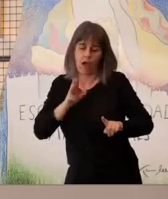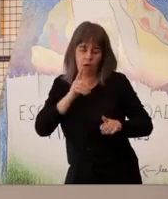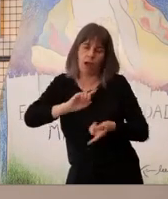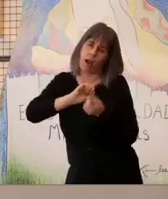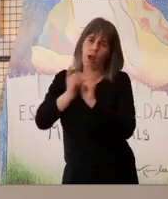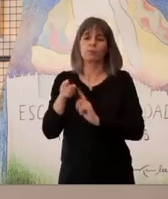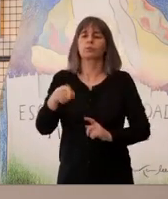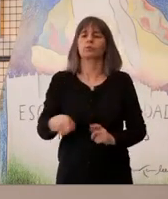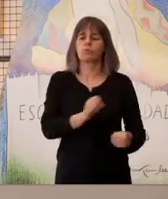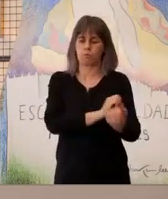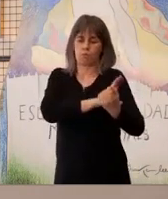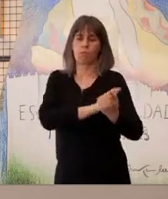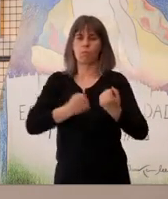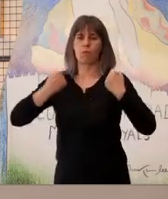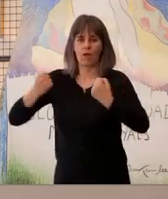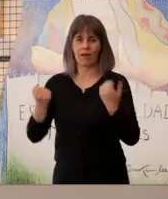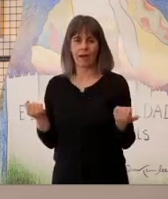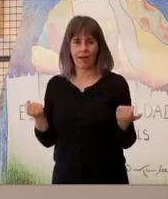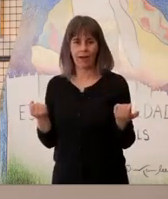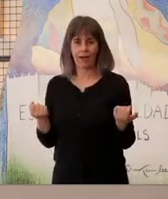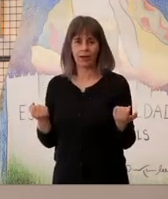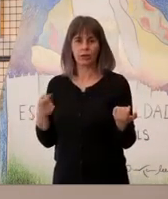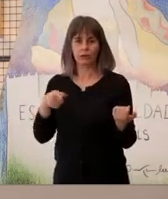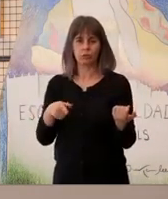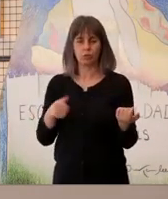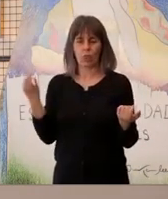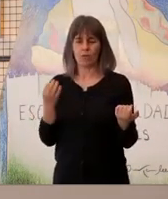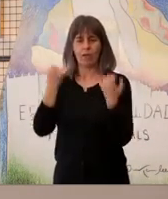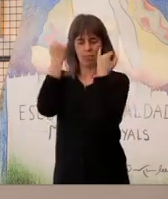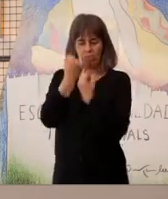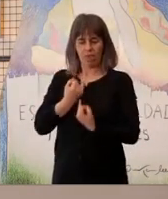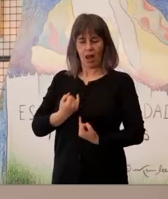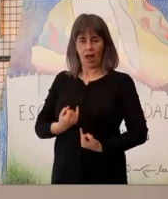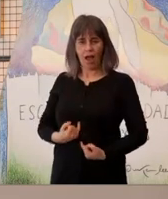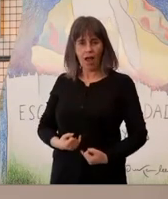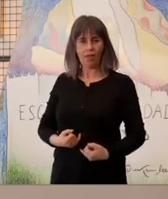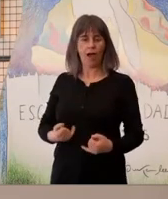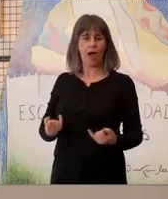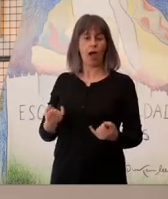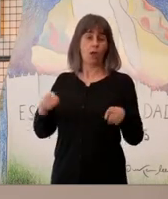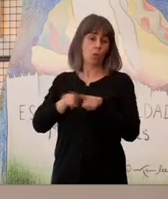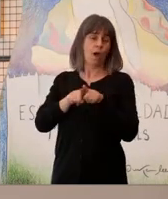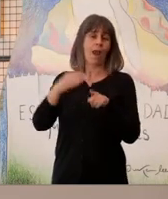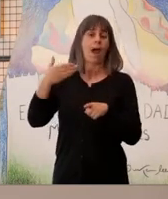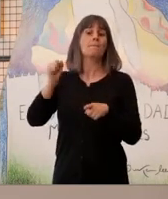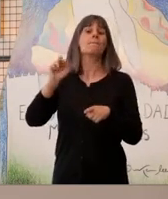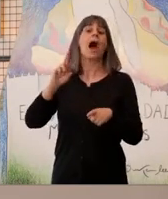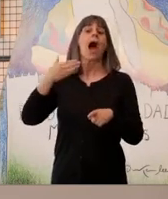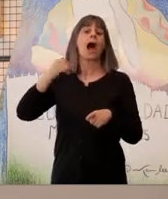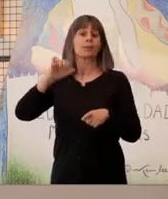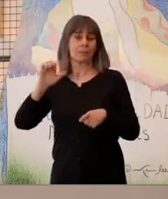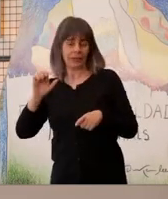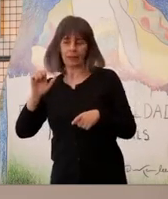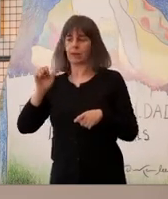si sales ahí pues si eres delgada como la Barbie si tienes unas pestañas hasta allá